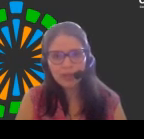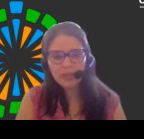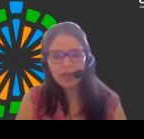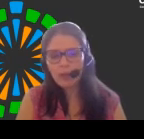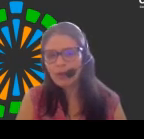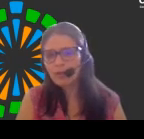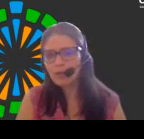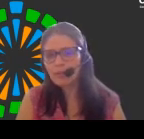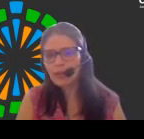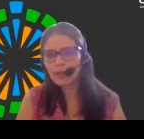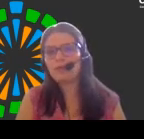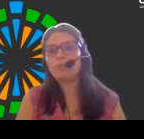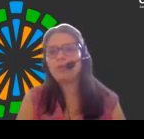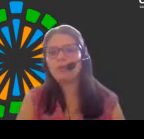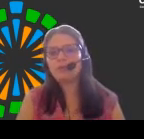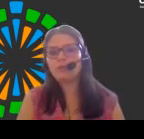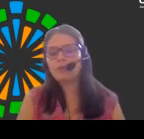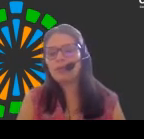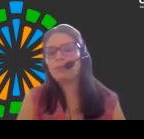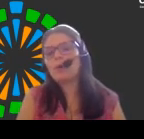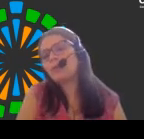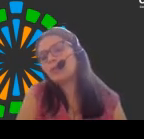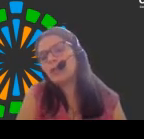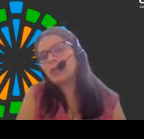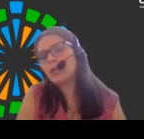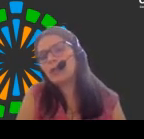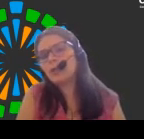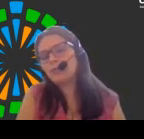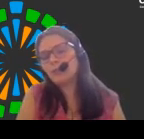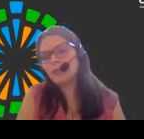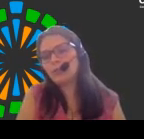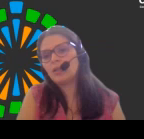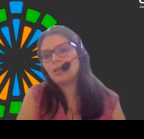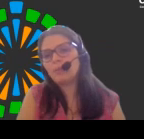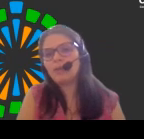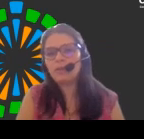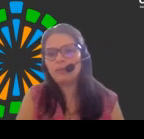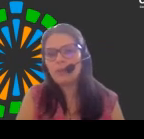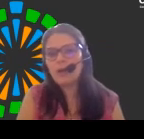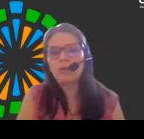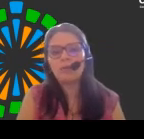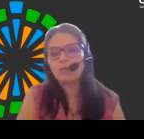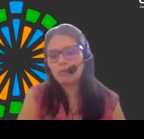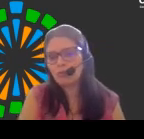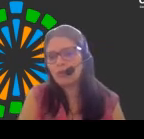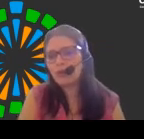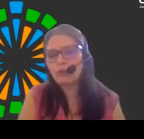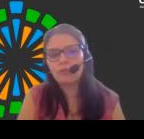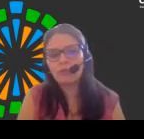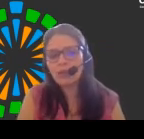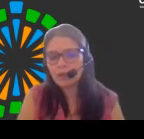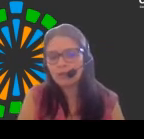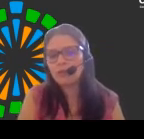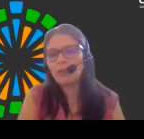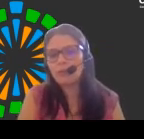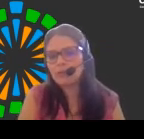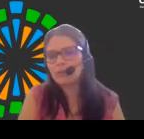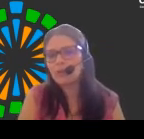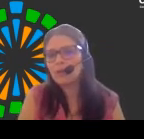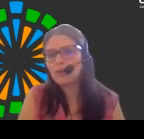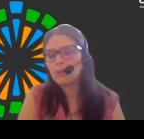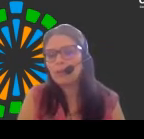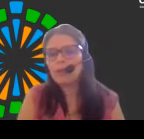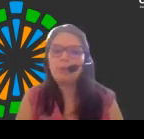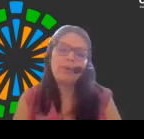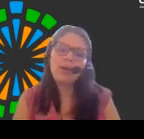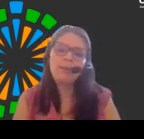no sé si hay alguna forma que después le podamos trasladar a las personas que participaron los correos contactos y